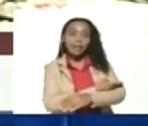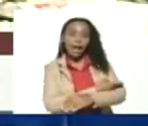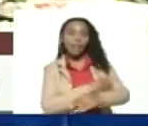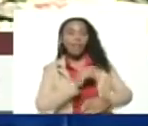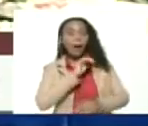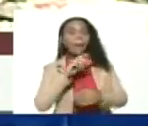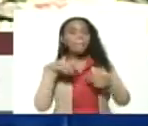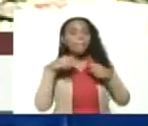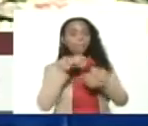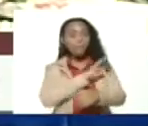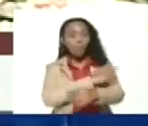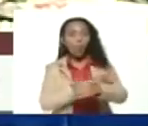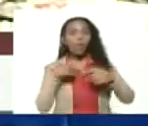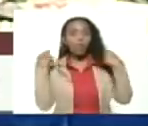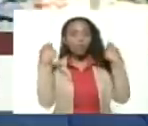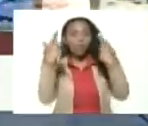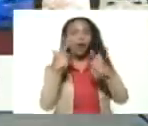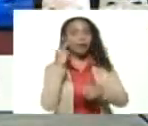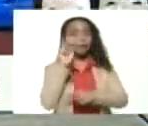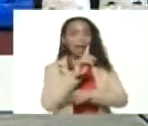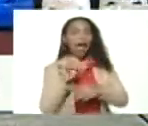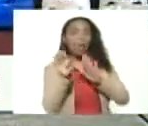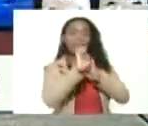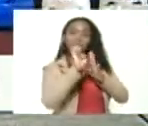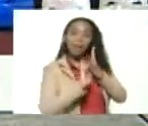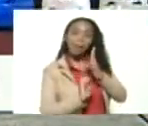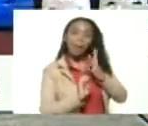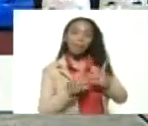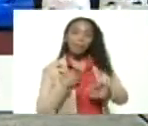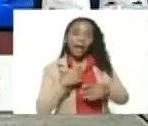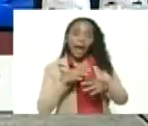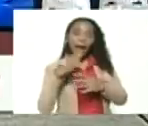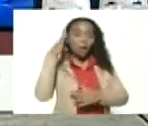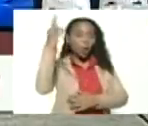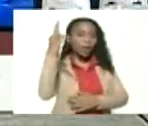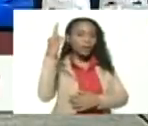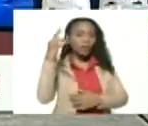Ahora estamos en la etapa del Congreso Bicentenario de los Pueblos.